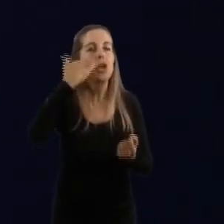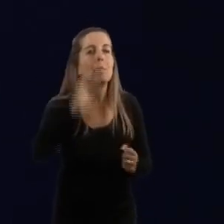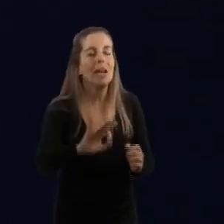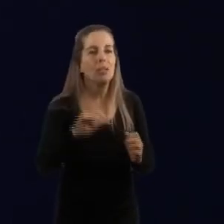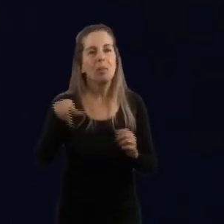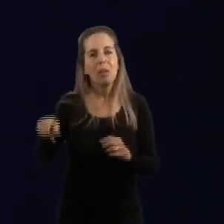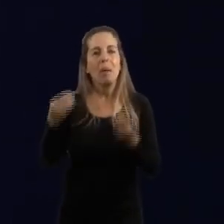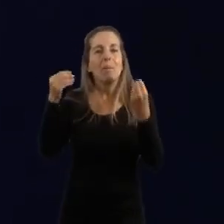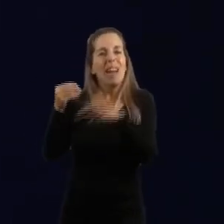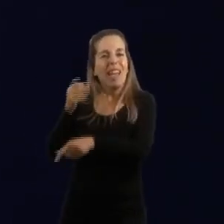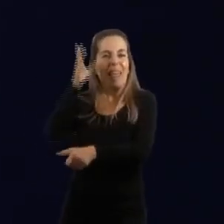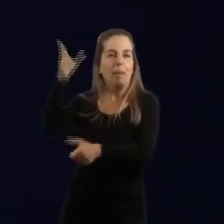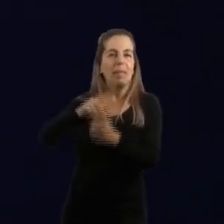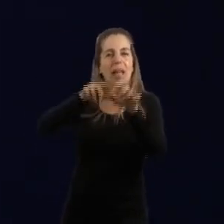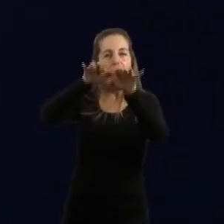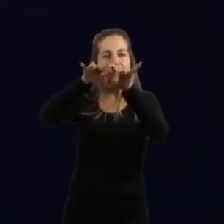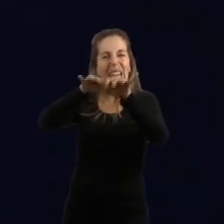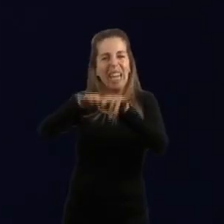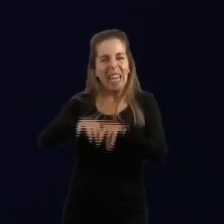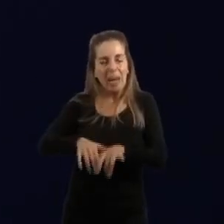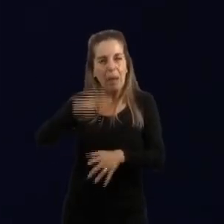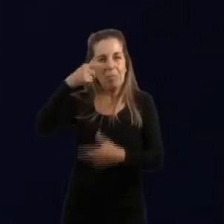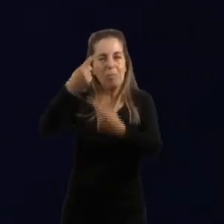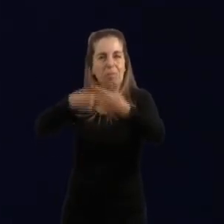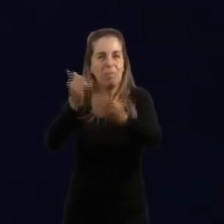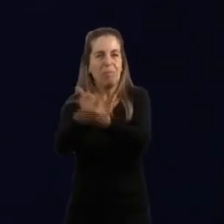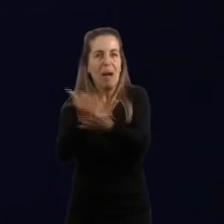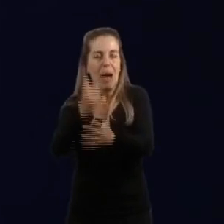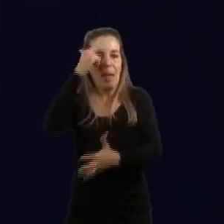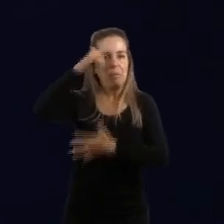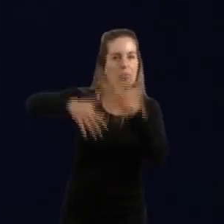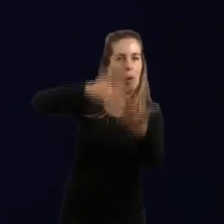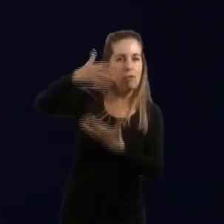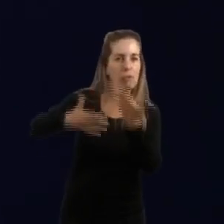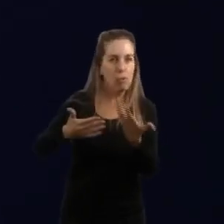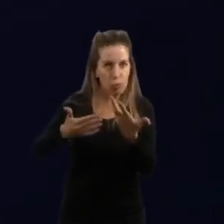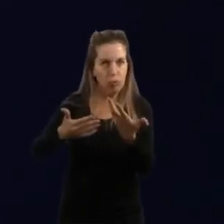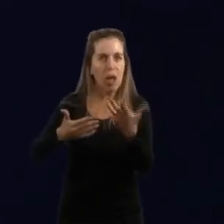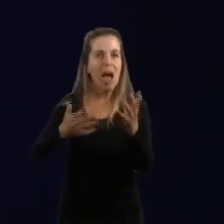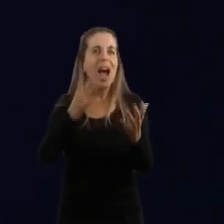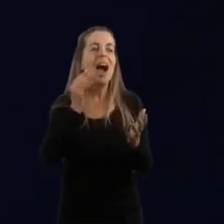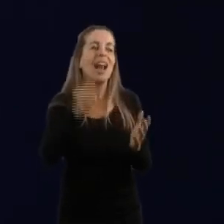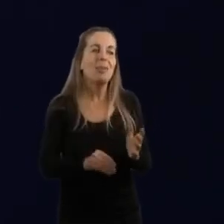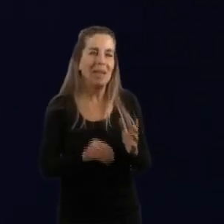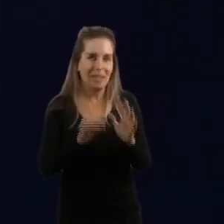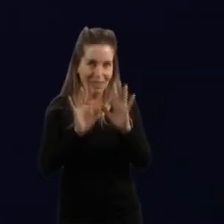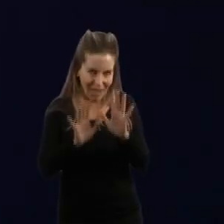confusiones y por estos párrafos cargados de nada, porque además, déjame una aclaración más y no te aburro más, te